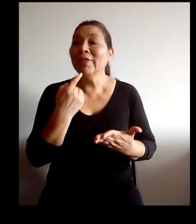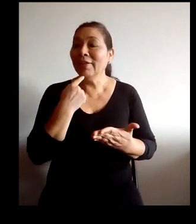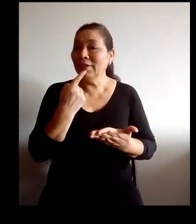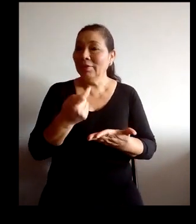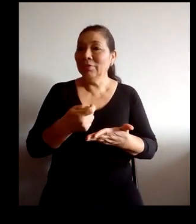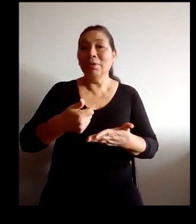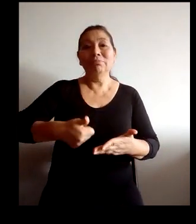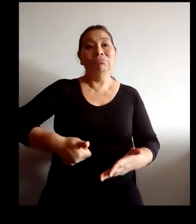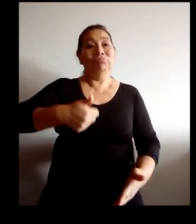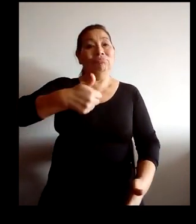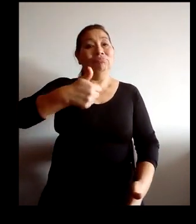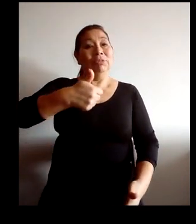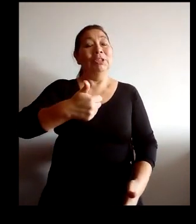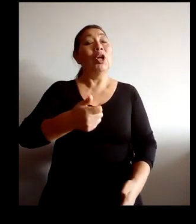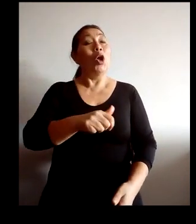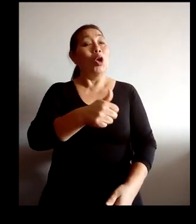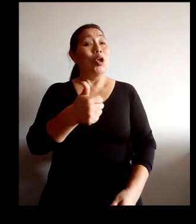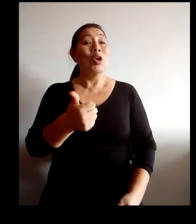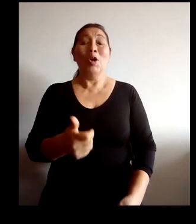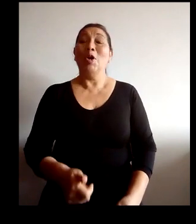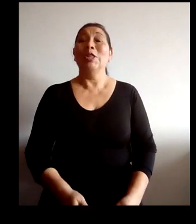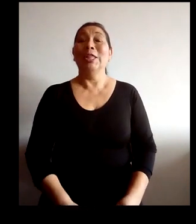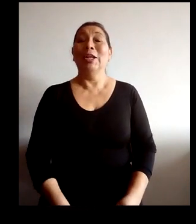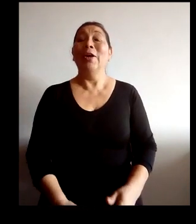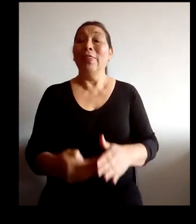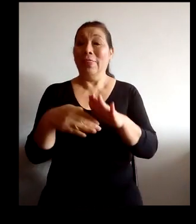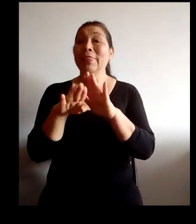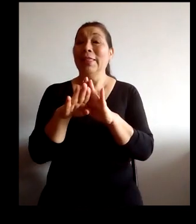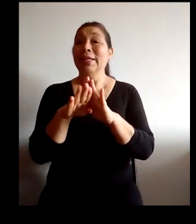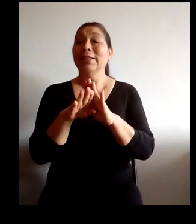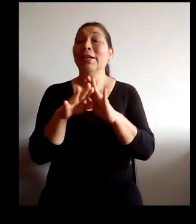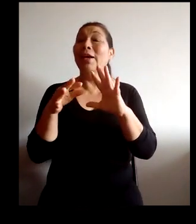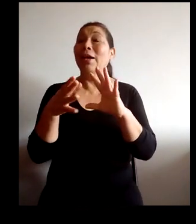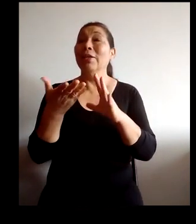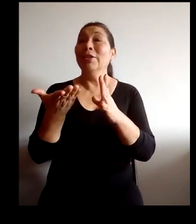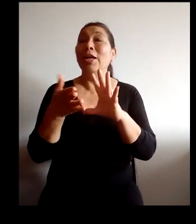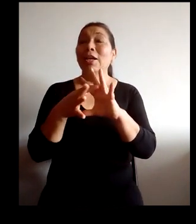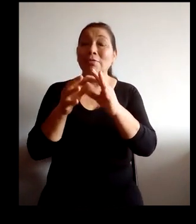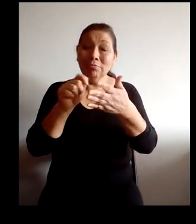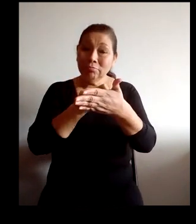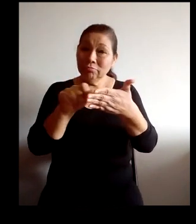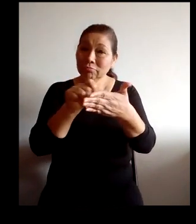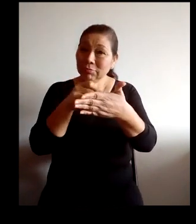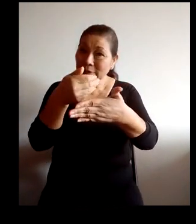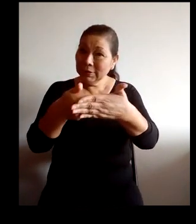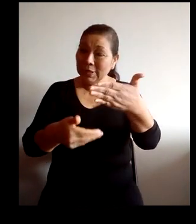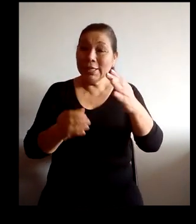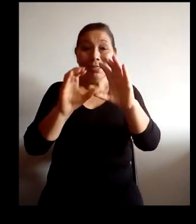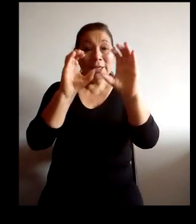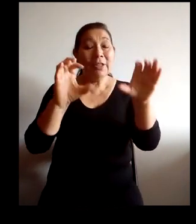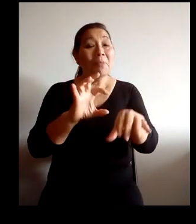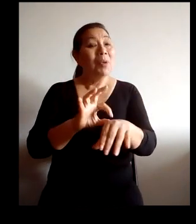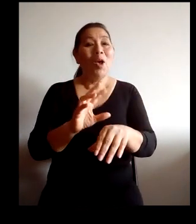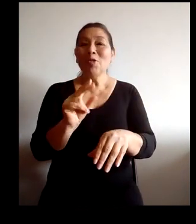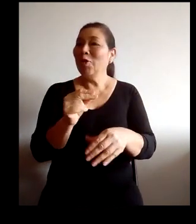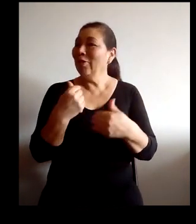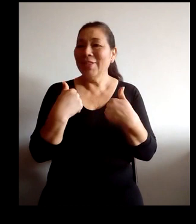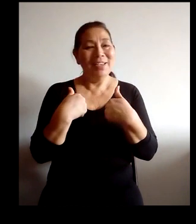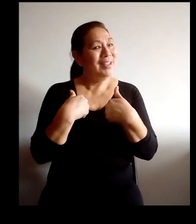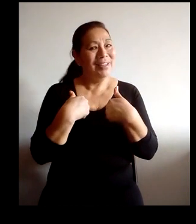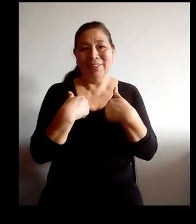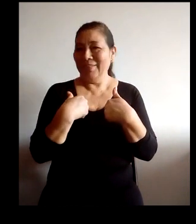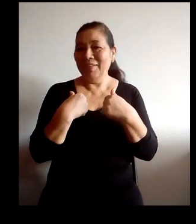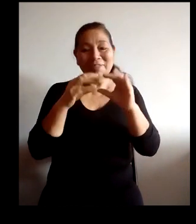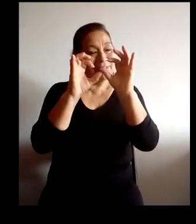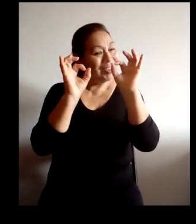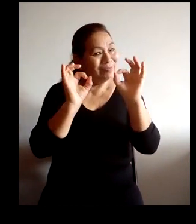en la emisión del certificado médico, no cuenta con esta certificación. Entonces, nosotros lo que pedimos en el presente caso es la aplicación de la regla